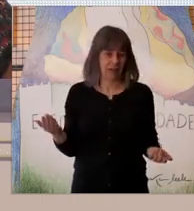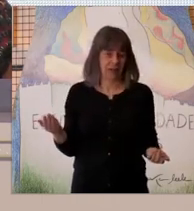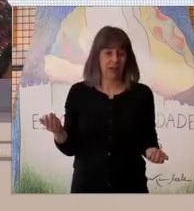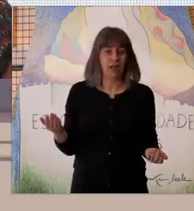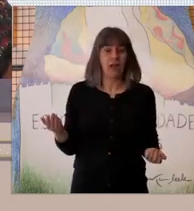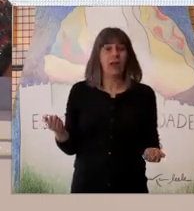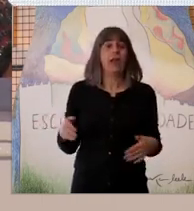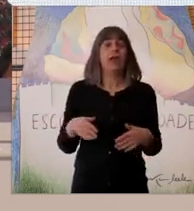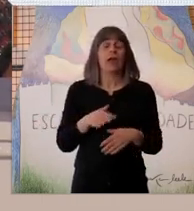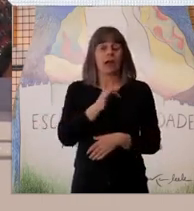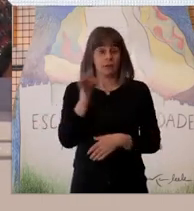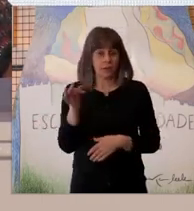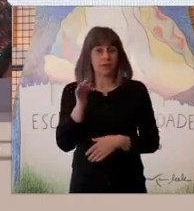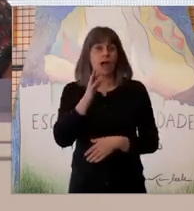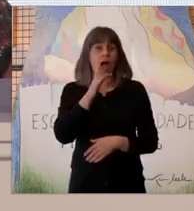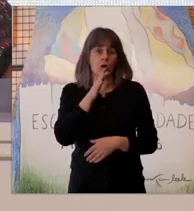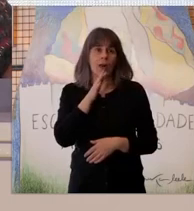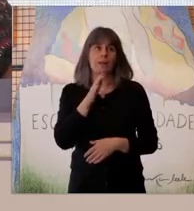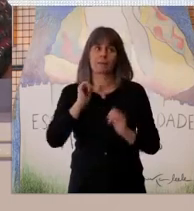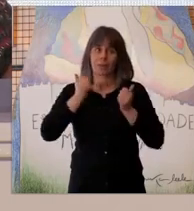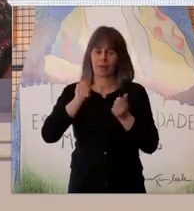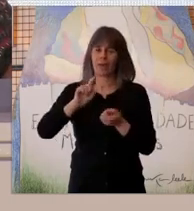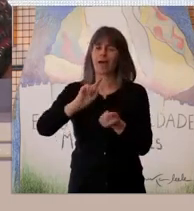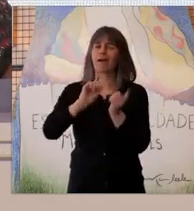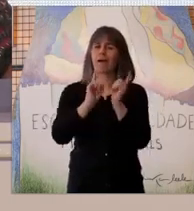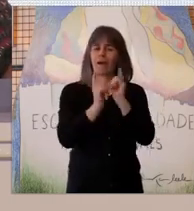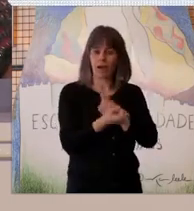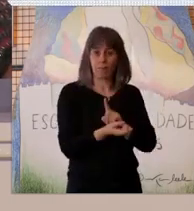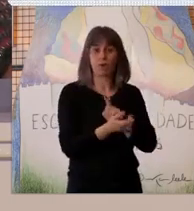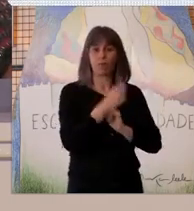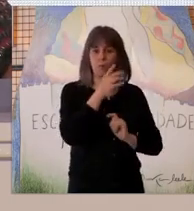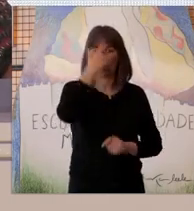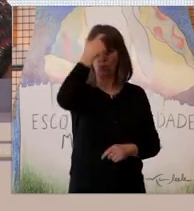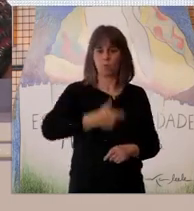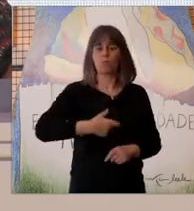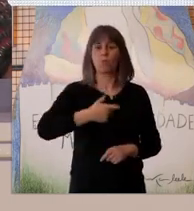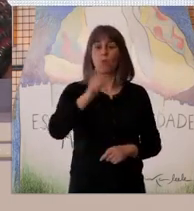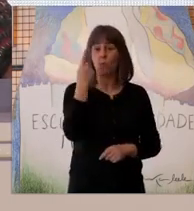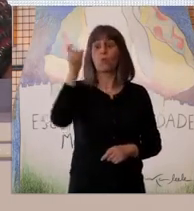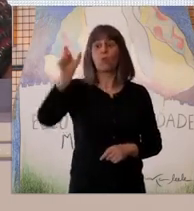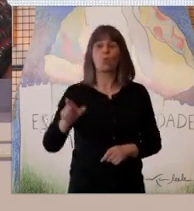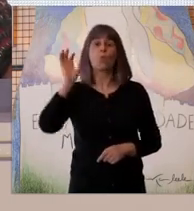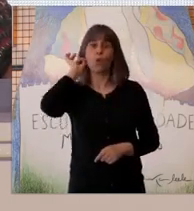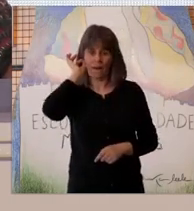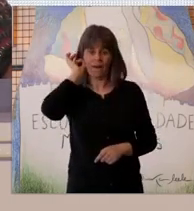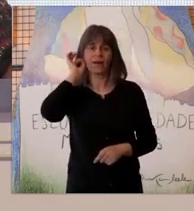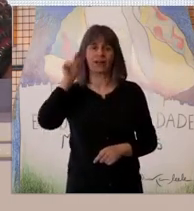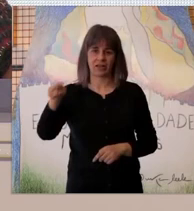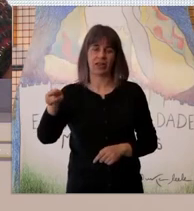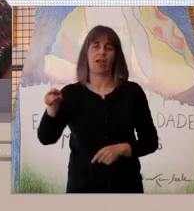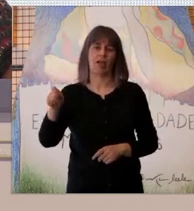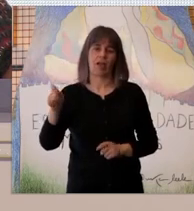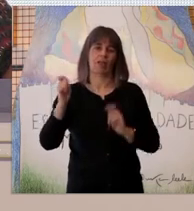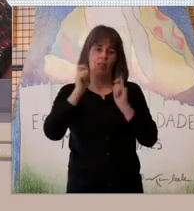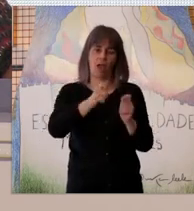ahora eso ha virado totalmente porque una mujer decidió dar el poder a que eso mirara que es algo que tampoco